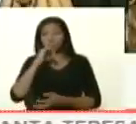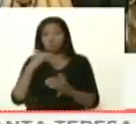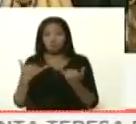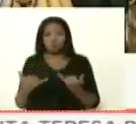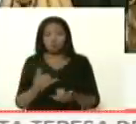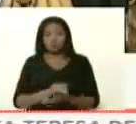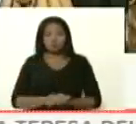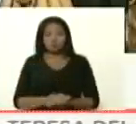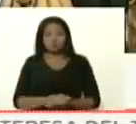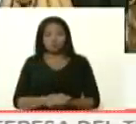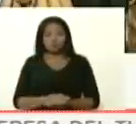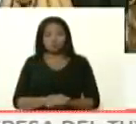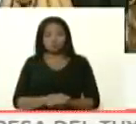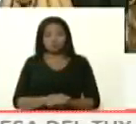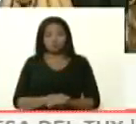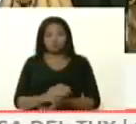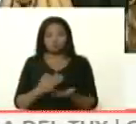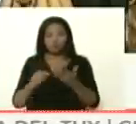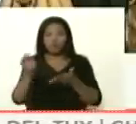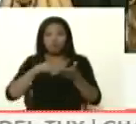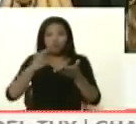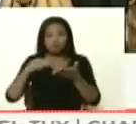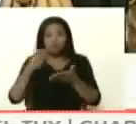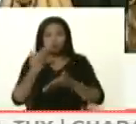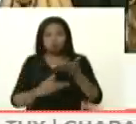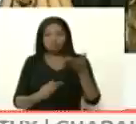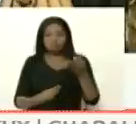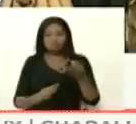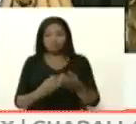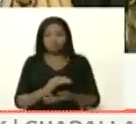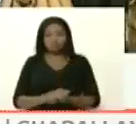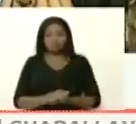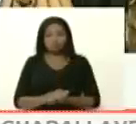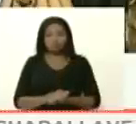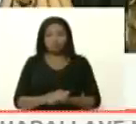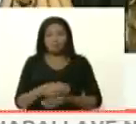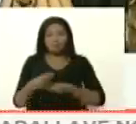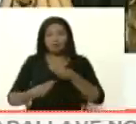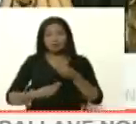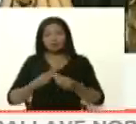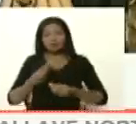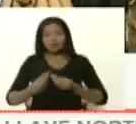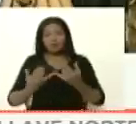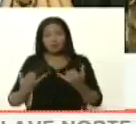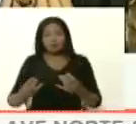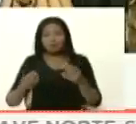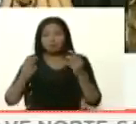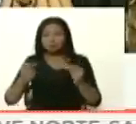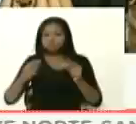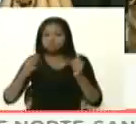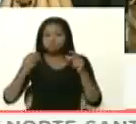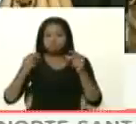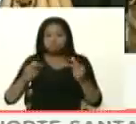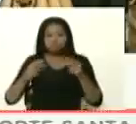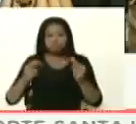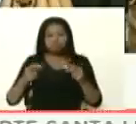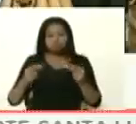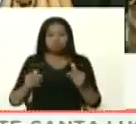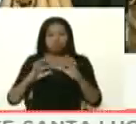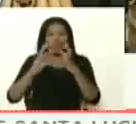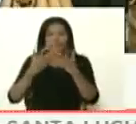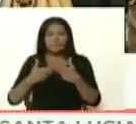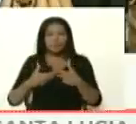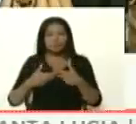que voy a firmar el decreto para la creación efectiva de la